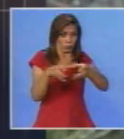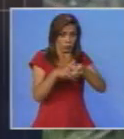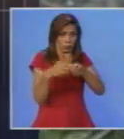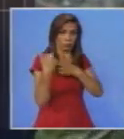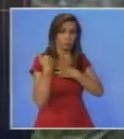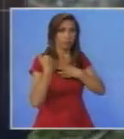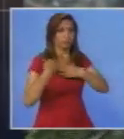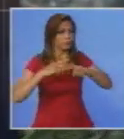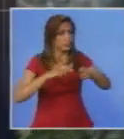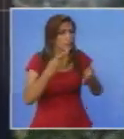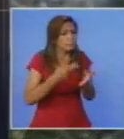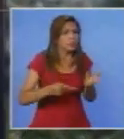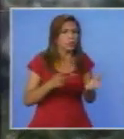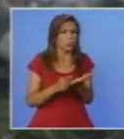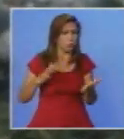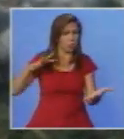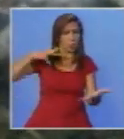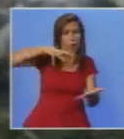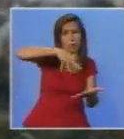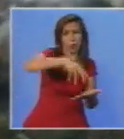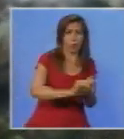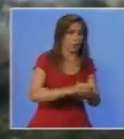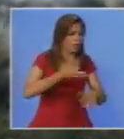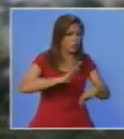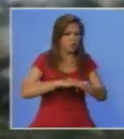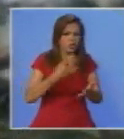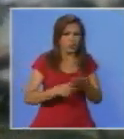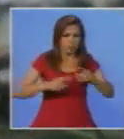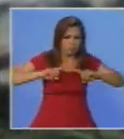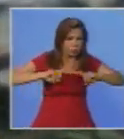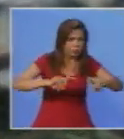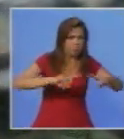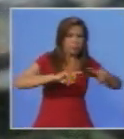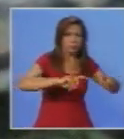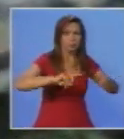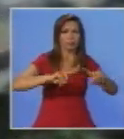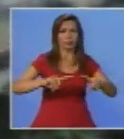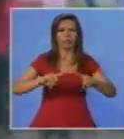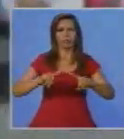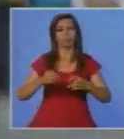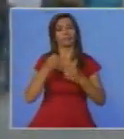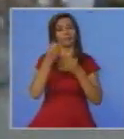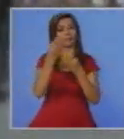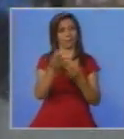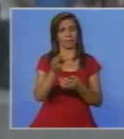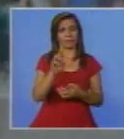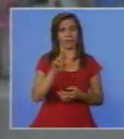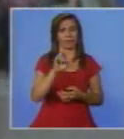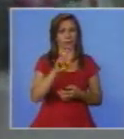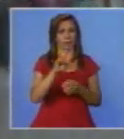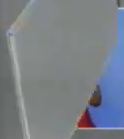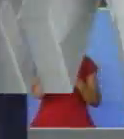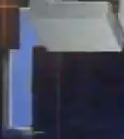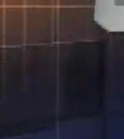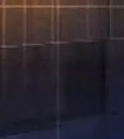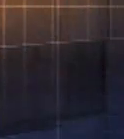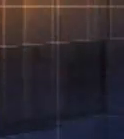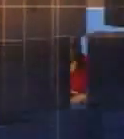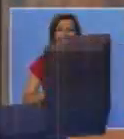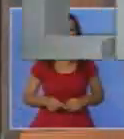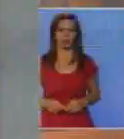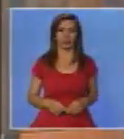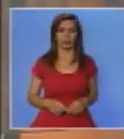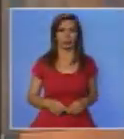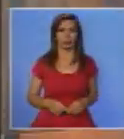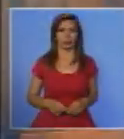trabajo para conocer por qué cayó a tierra la avioneta. En Quito, Freddy Paredes, 24 horas.